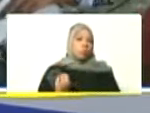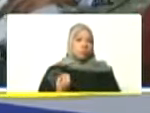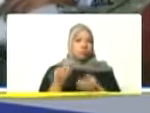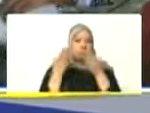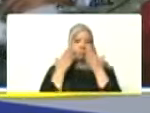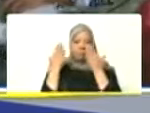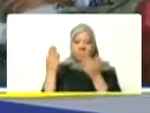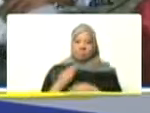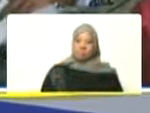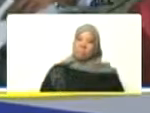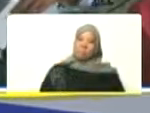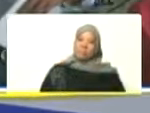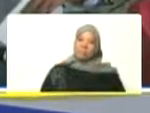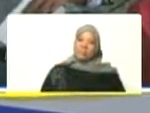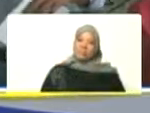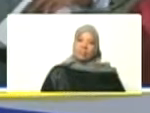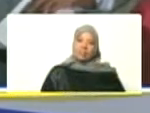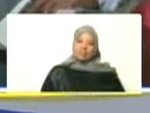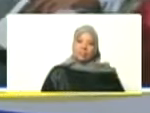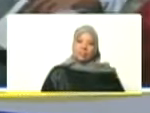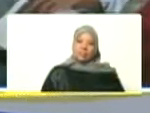Adelante.